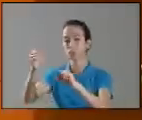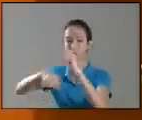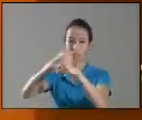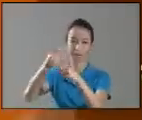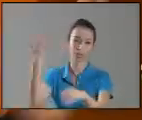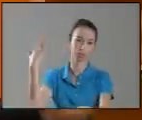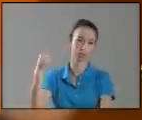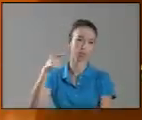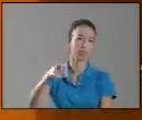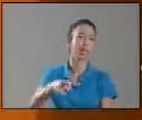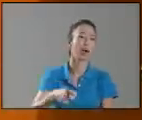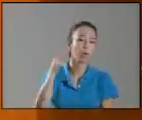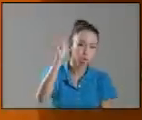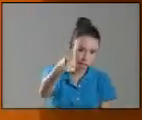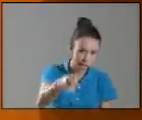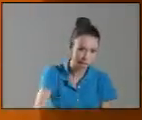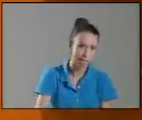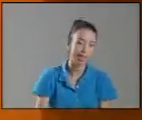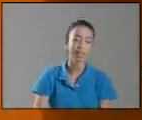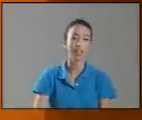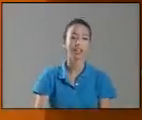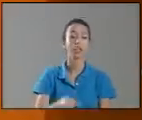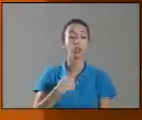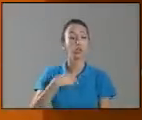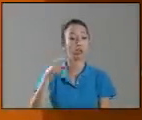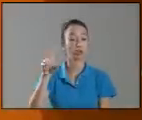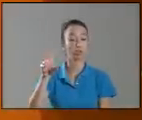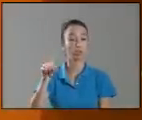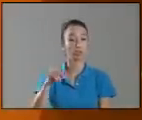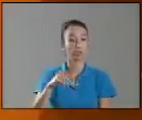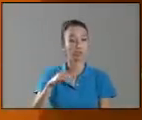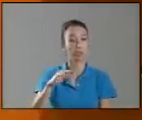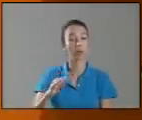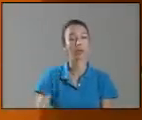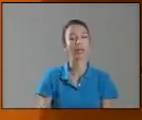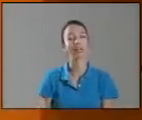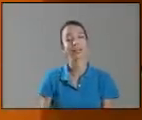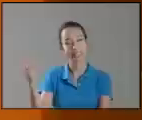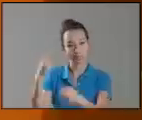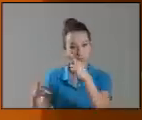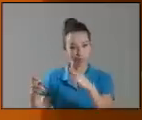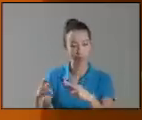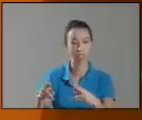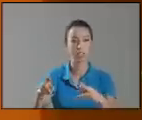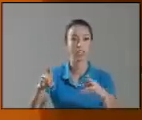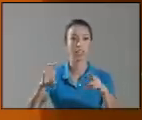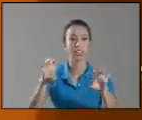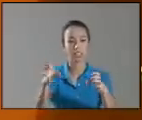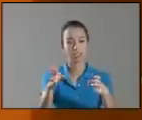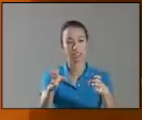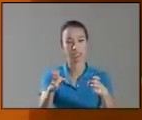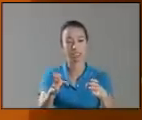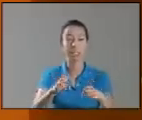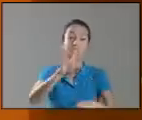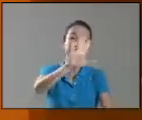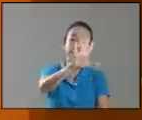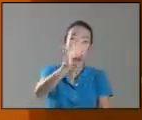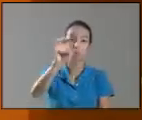14 millones. Lo ayudo yo, pues, porque usted parece que está así desencanchado. Parece que el desencanchado fuera yo.